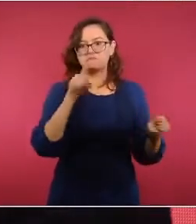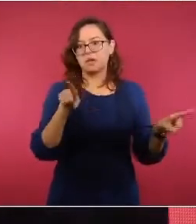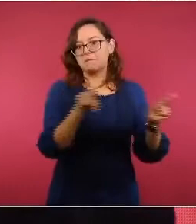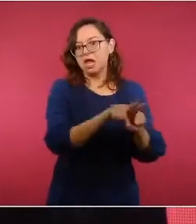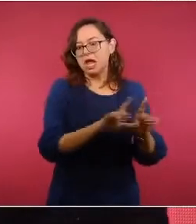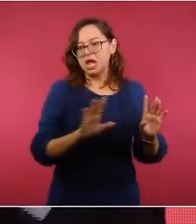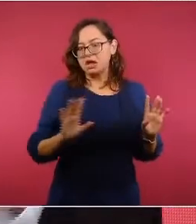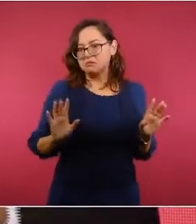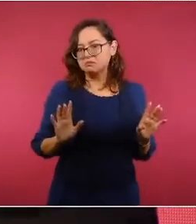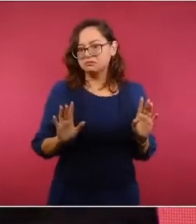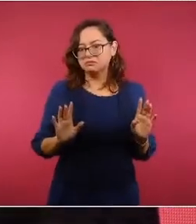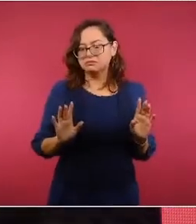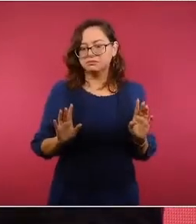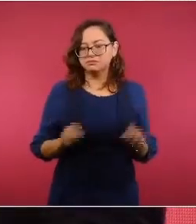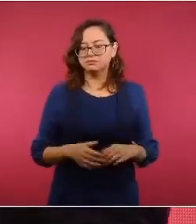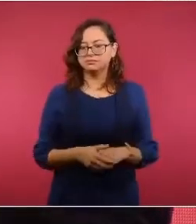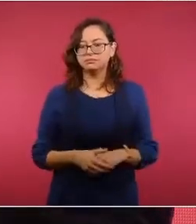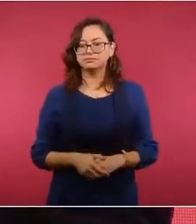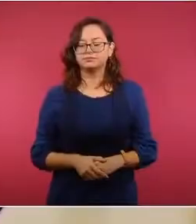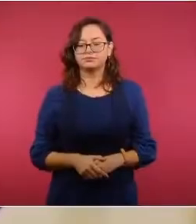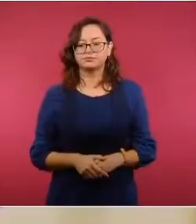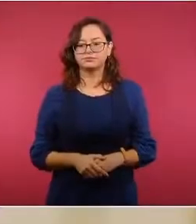¿Cómo